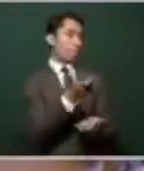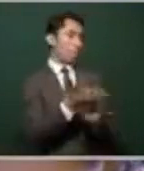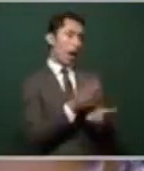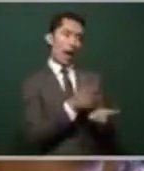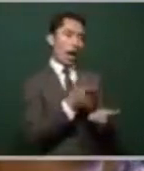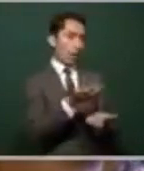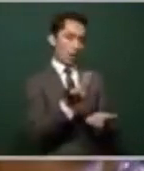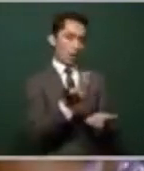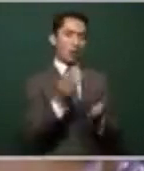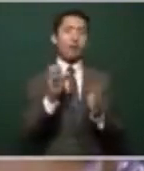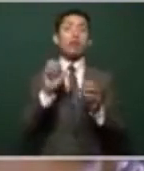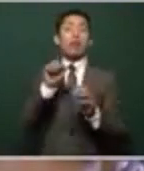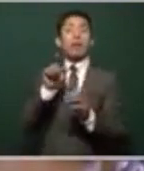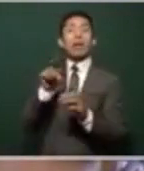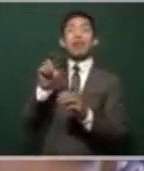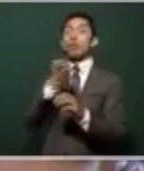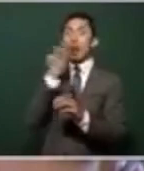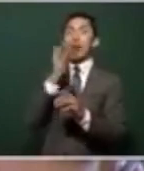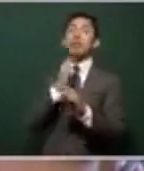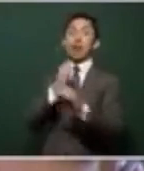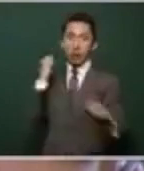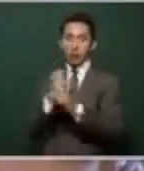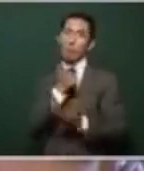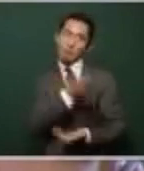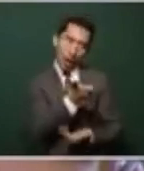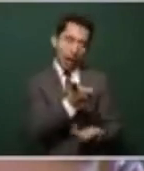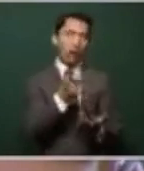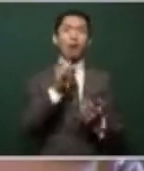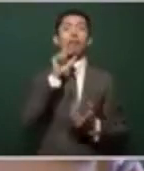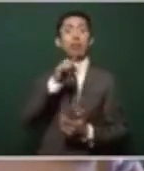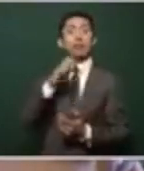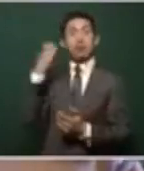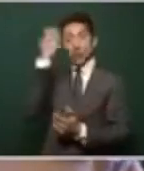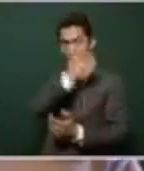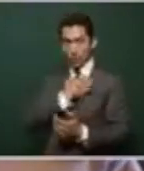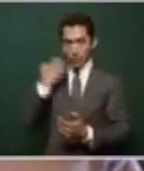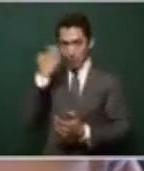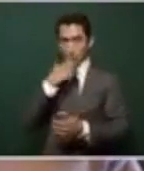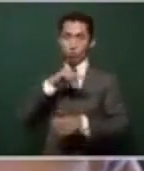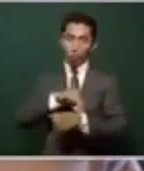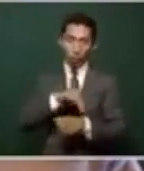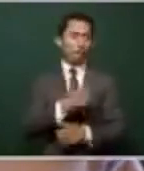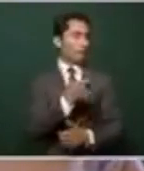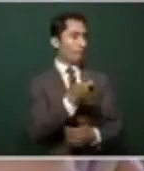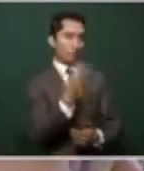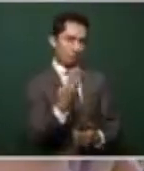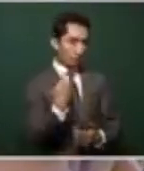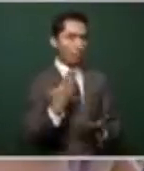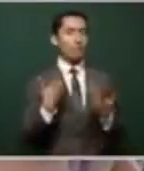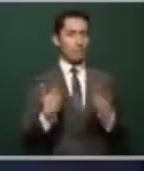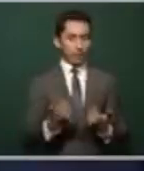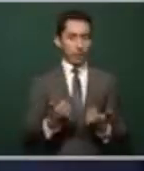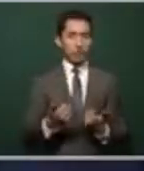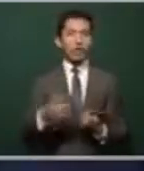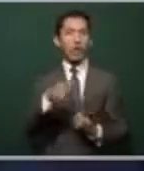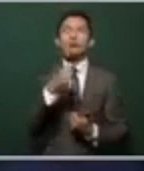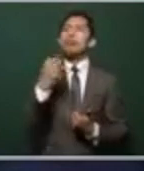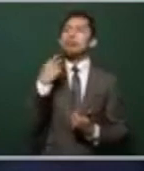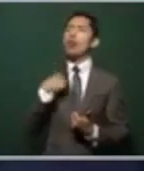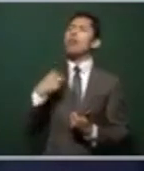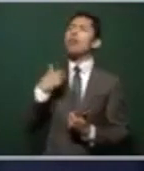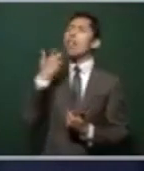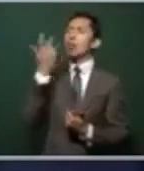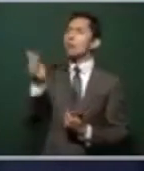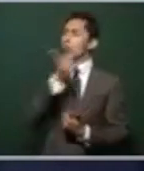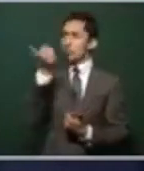el transporte. Les cobran por el examen médico a quienes pretenden ser universitarios.